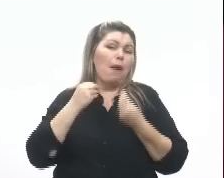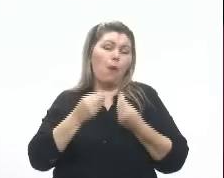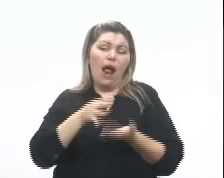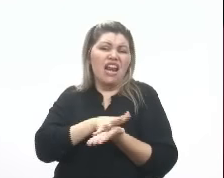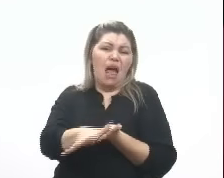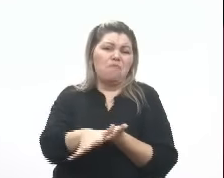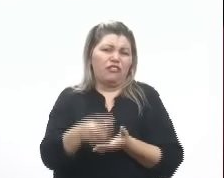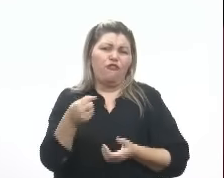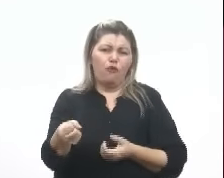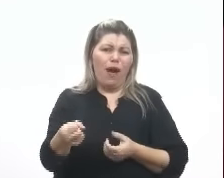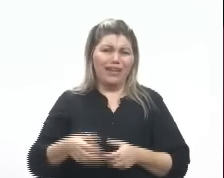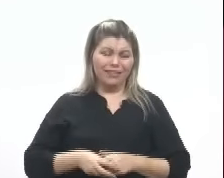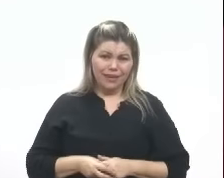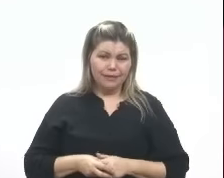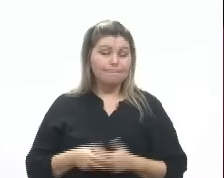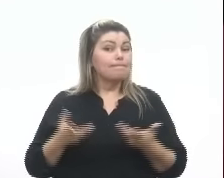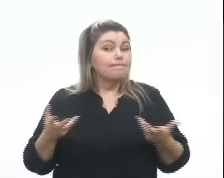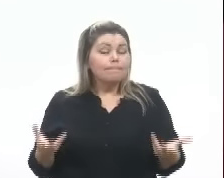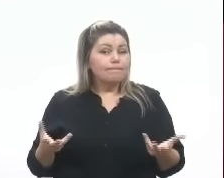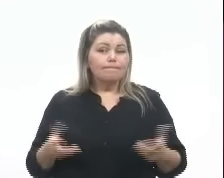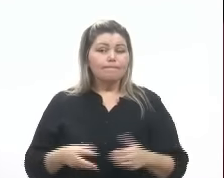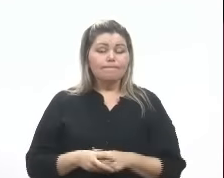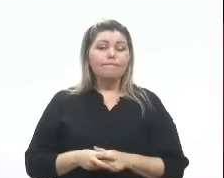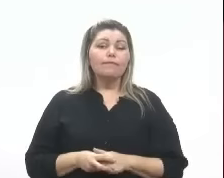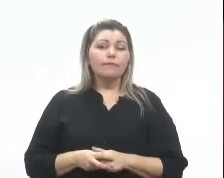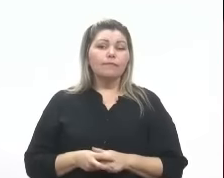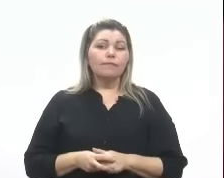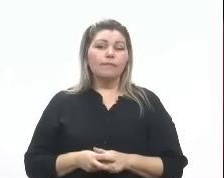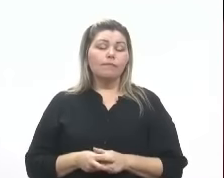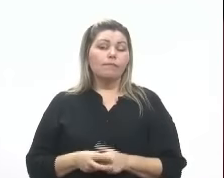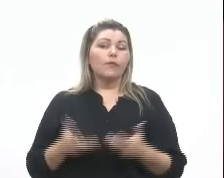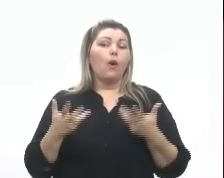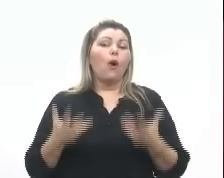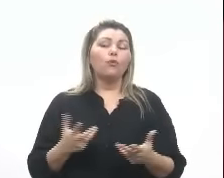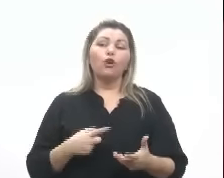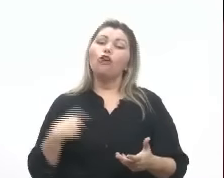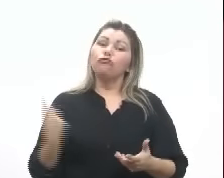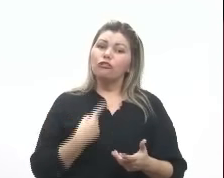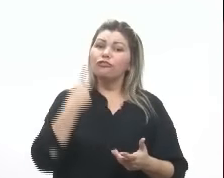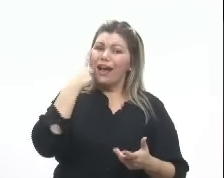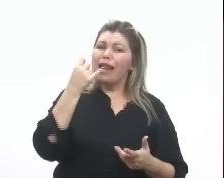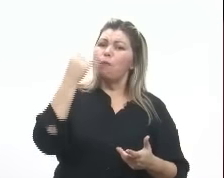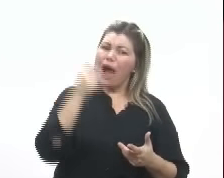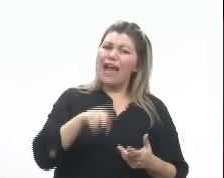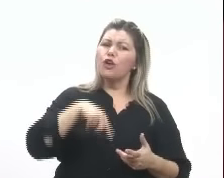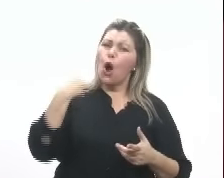Entonces, obviamente, nosotros creemos que existe otra alternativa.